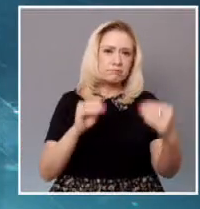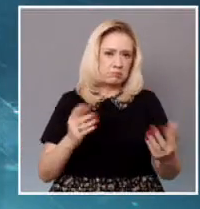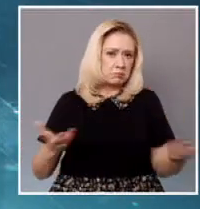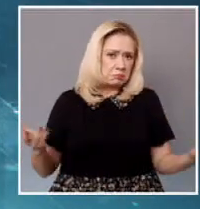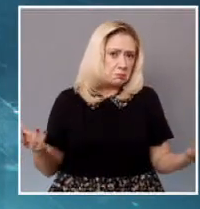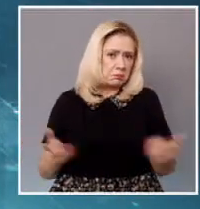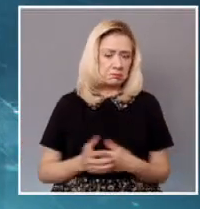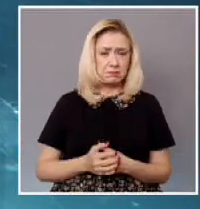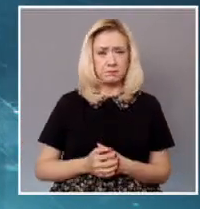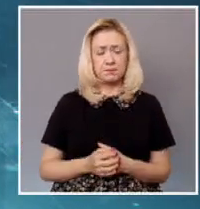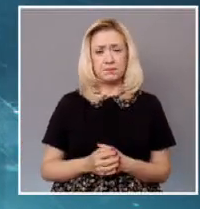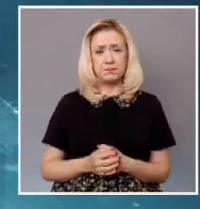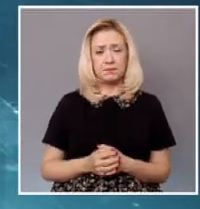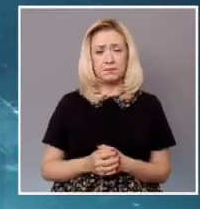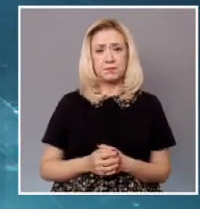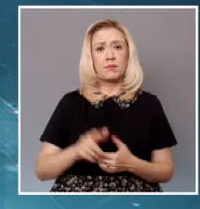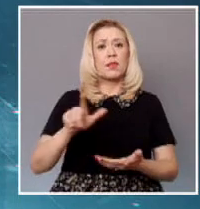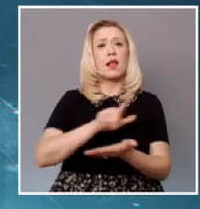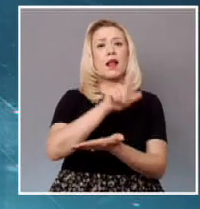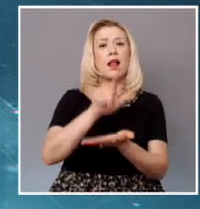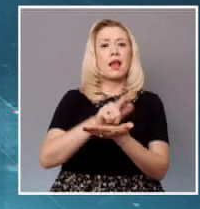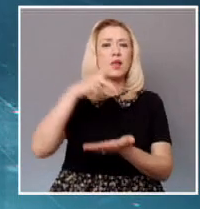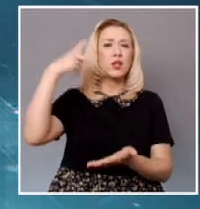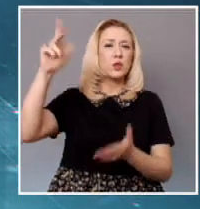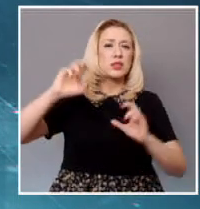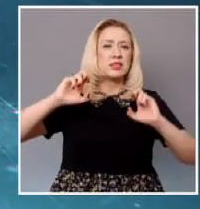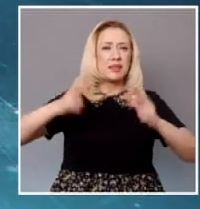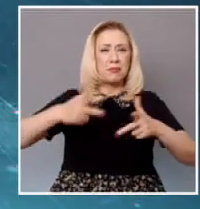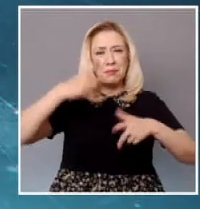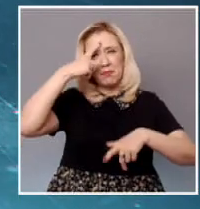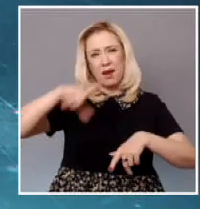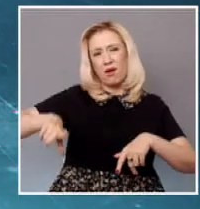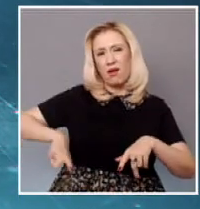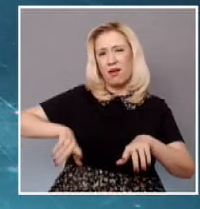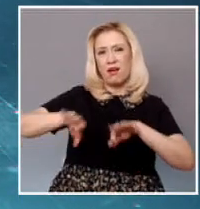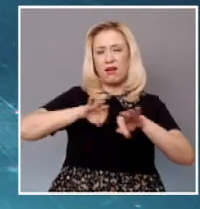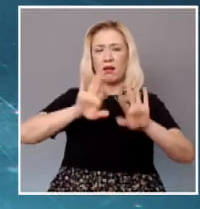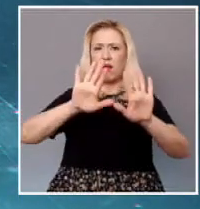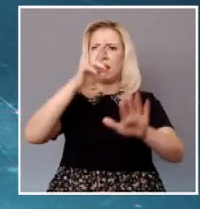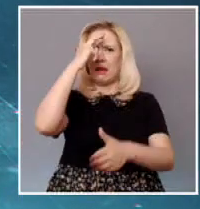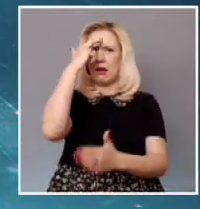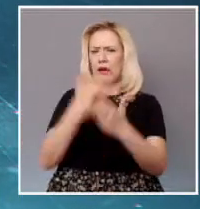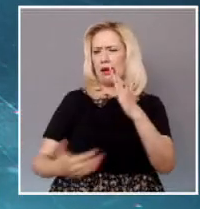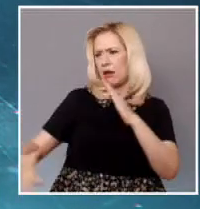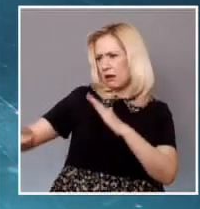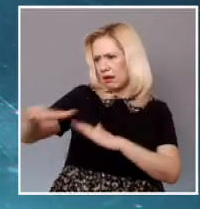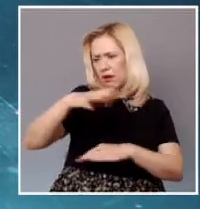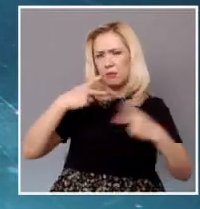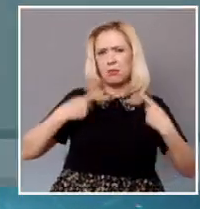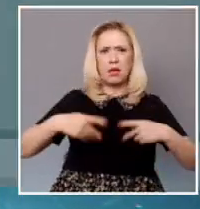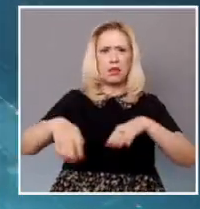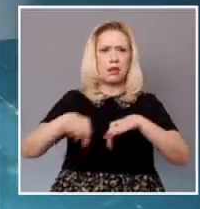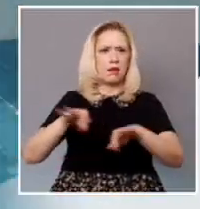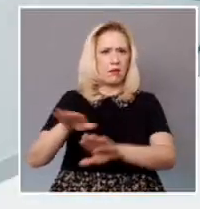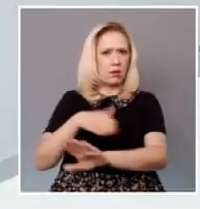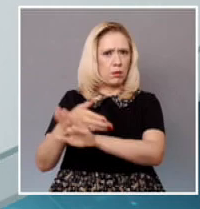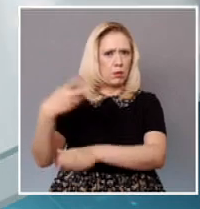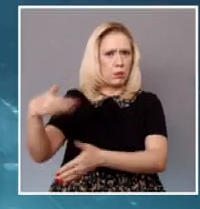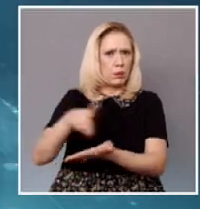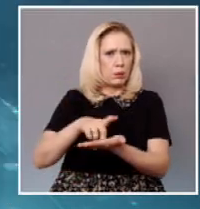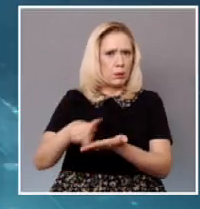Ley burocrática de Chiapas viola derecho de acceso a la justicia de trabajadores, determinó la segunda sala.